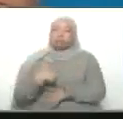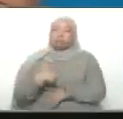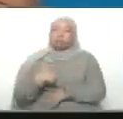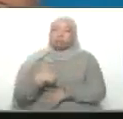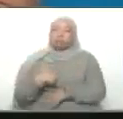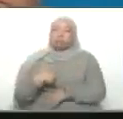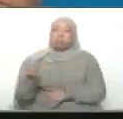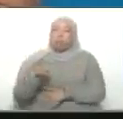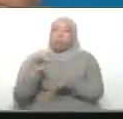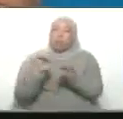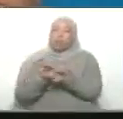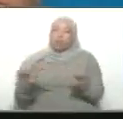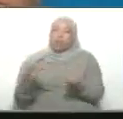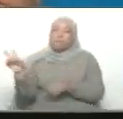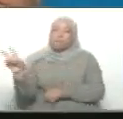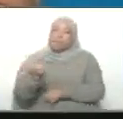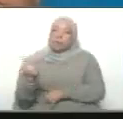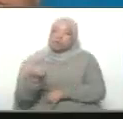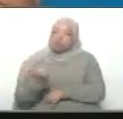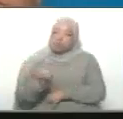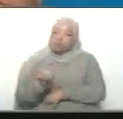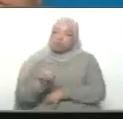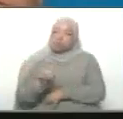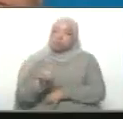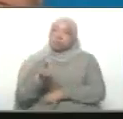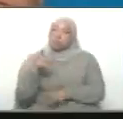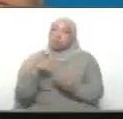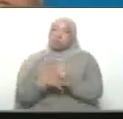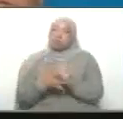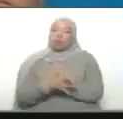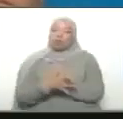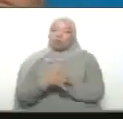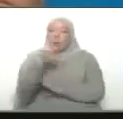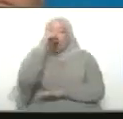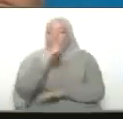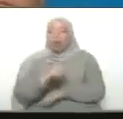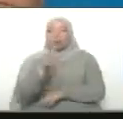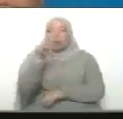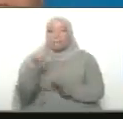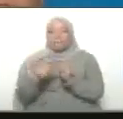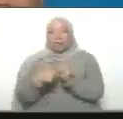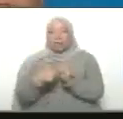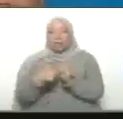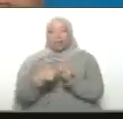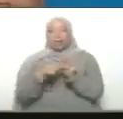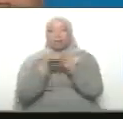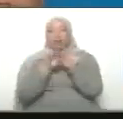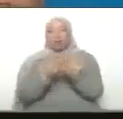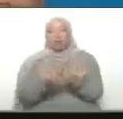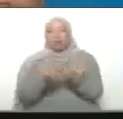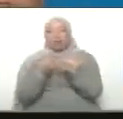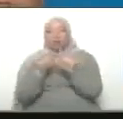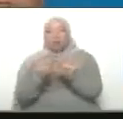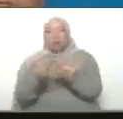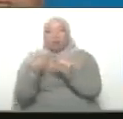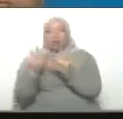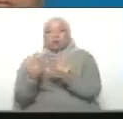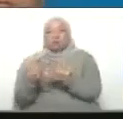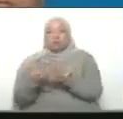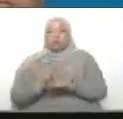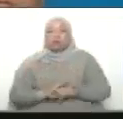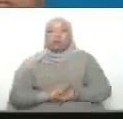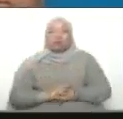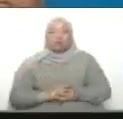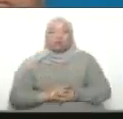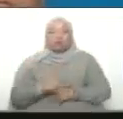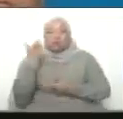tenemos con la educación venezolana. Usted lo ha señalado, a partir del año 1999, es precisamente